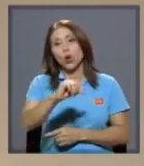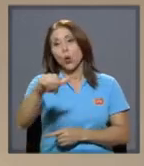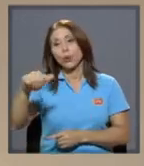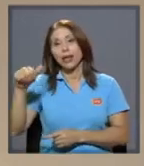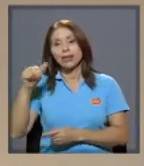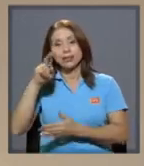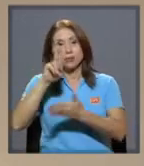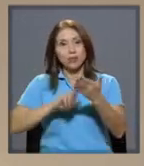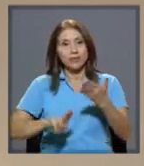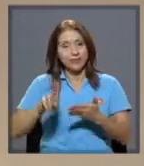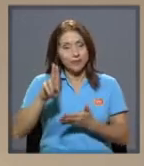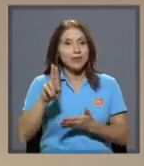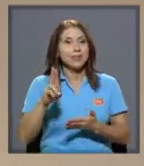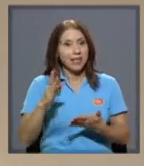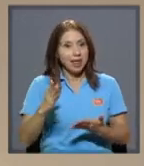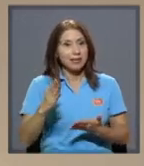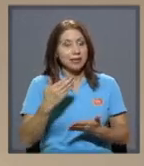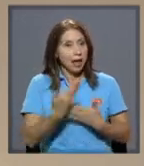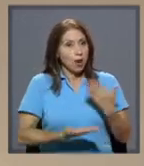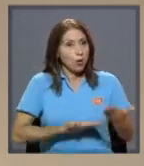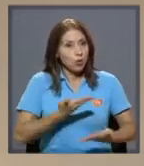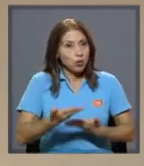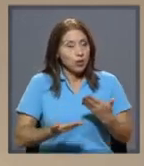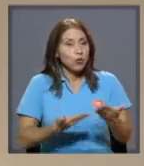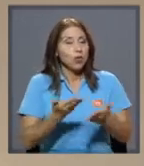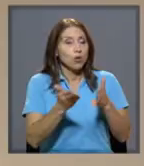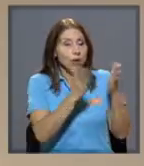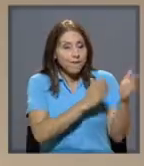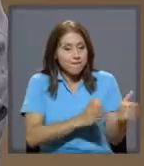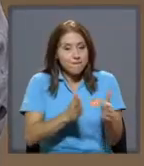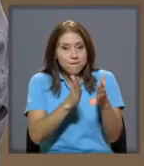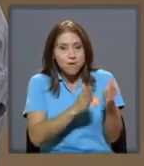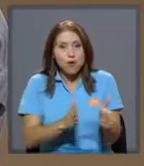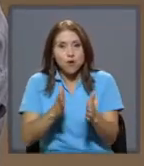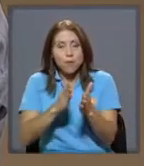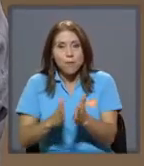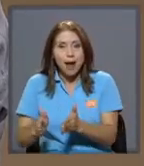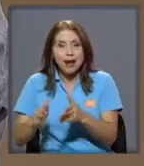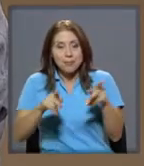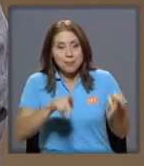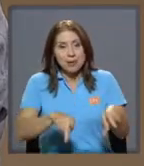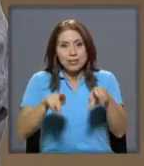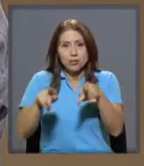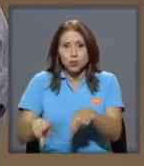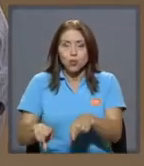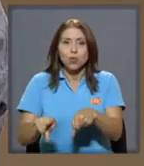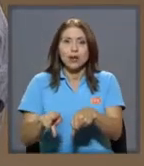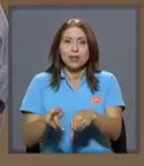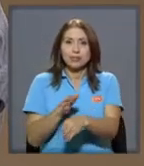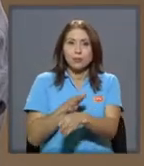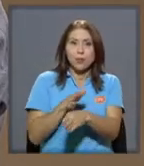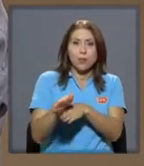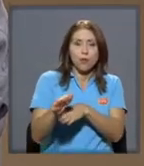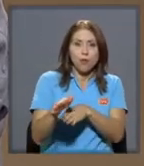universidades han contribuido en formar recursos de excelente nivel